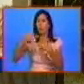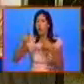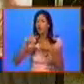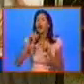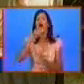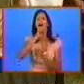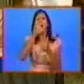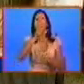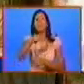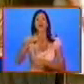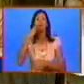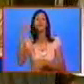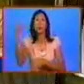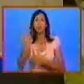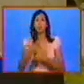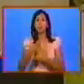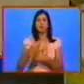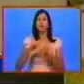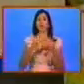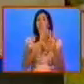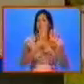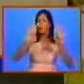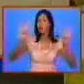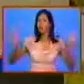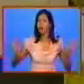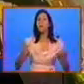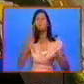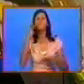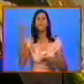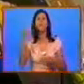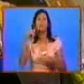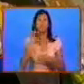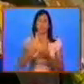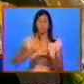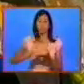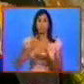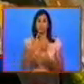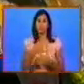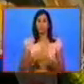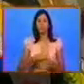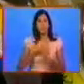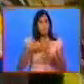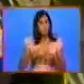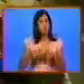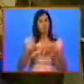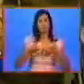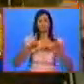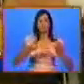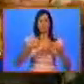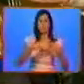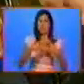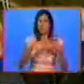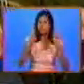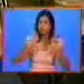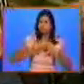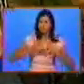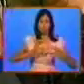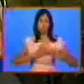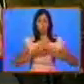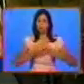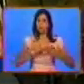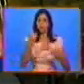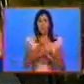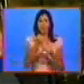otros artistas de Francia en la Galería Menos de París. Pero a pesar de haber sido condecorado en diversas oportunidades por